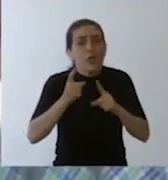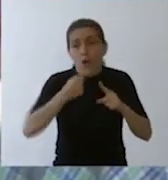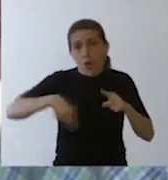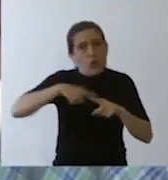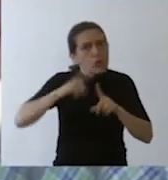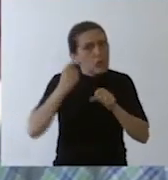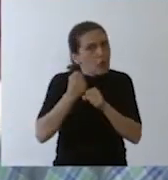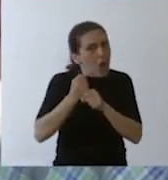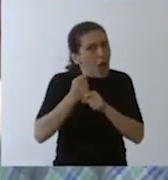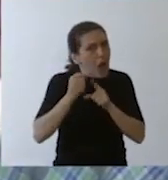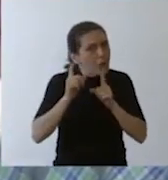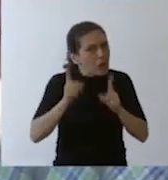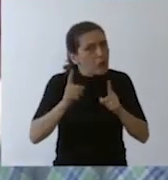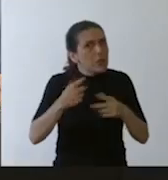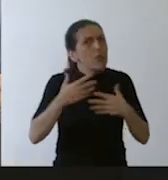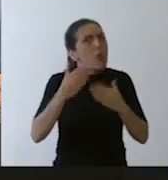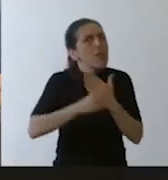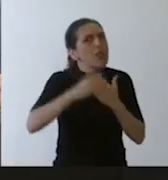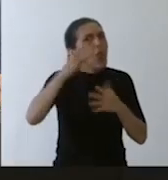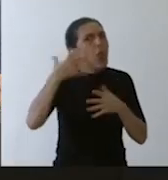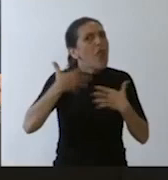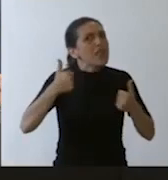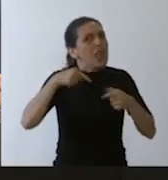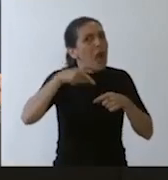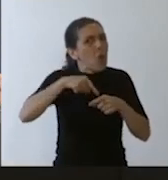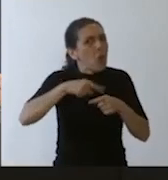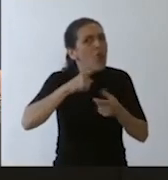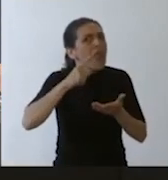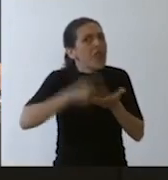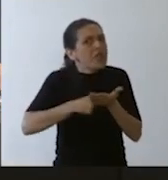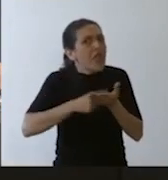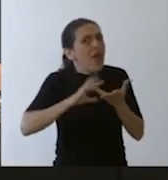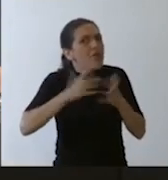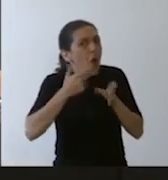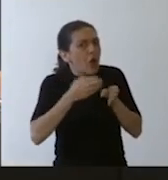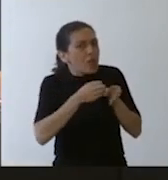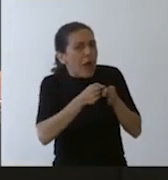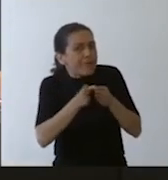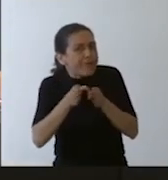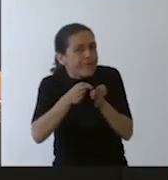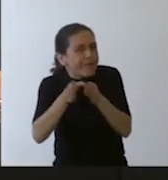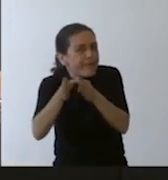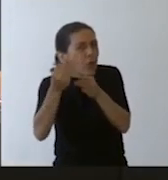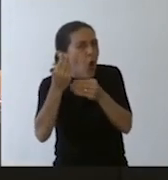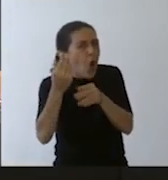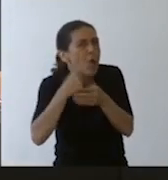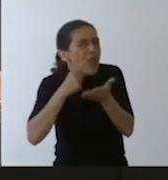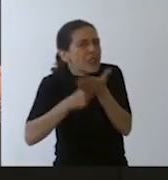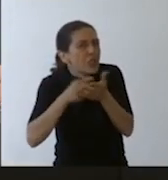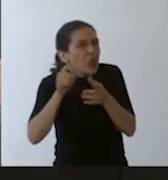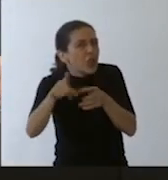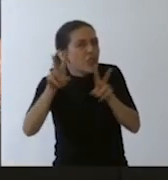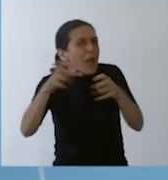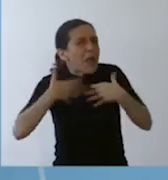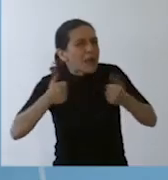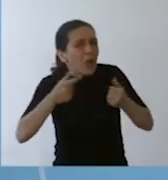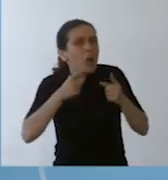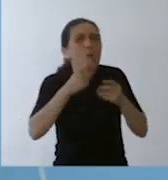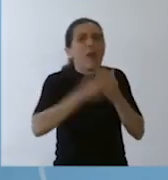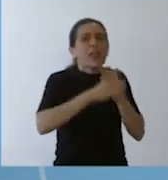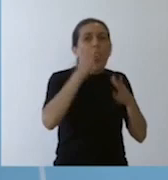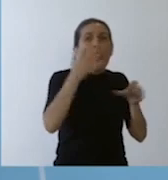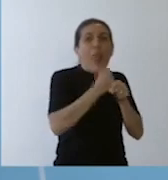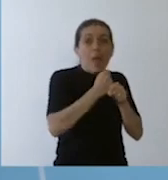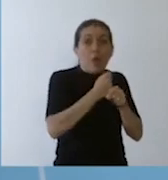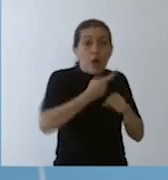en ese sentido, digamos, desde el Ministerio de Salud, quien rige cuáles son los caminos desde el punto de vista sanitario que debemos tomar. Desde el Ministerio de Transporte lo que hacemos